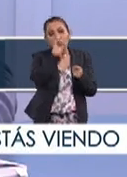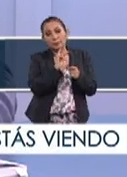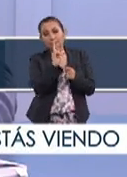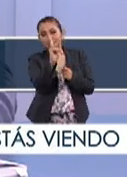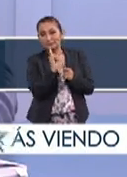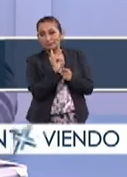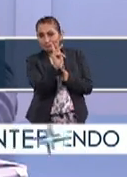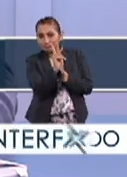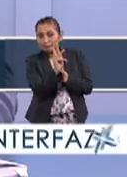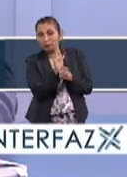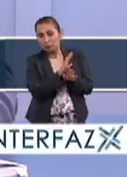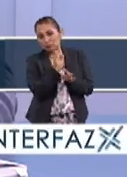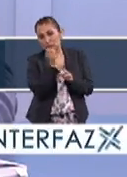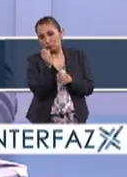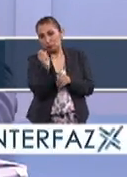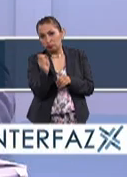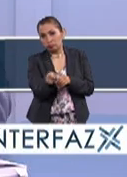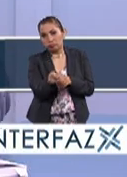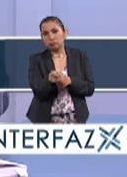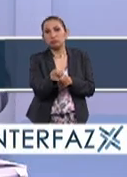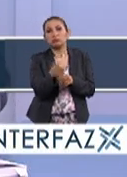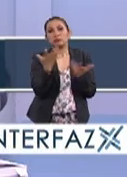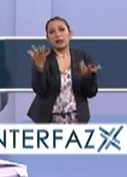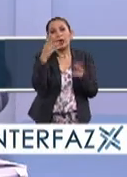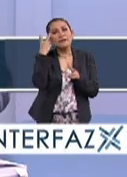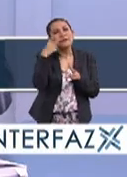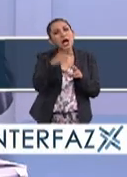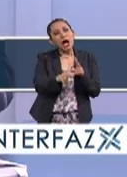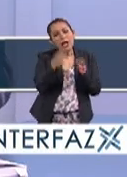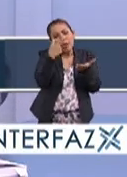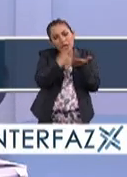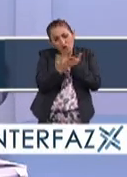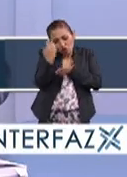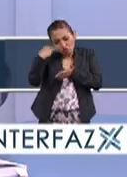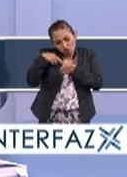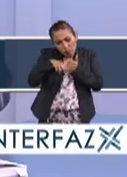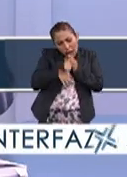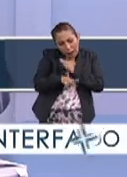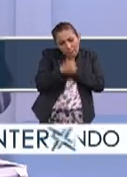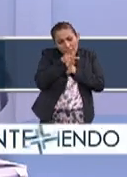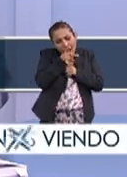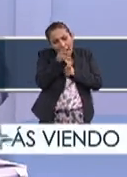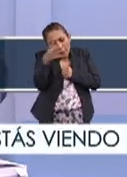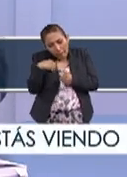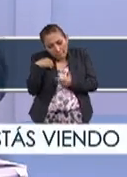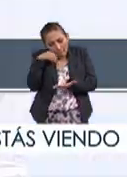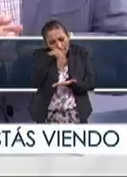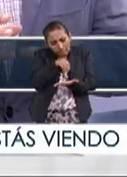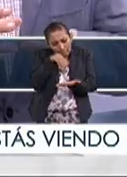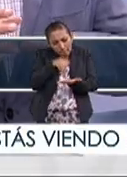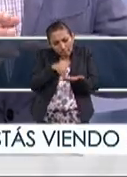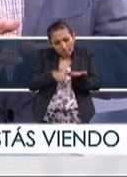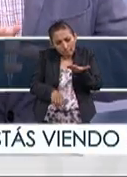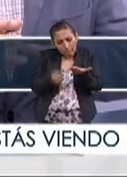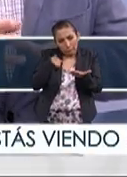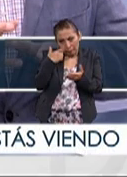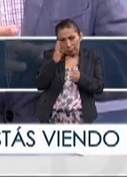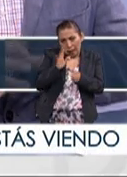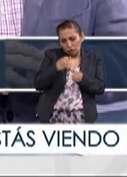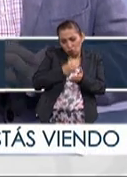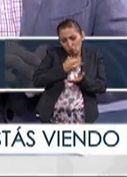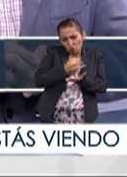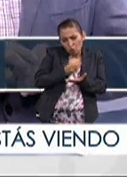otro, porque precisamente en el viaje interior a través de la palabra, eso que parece un